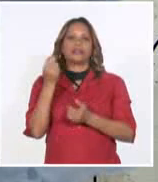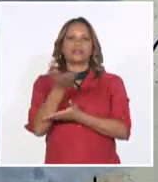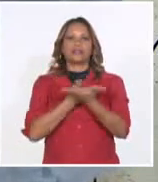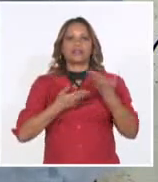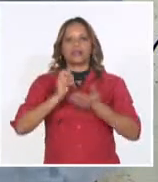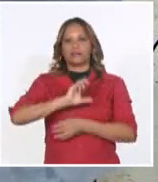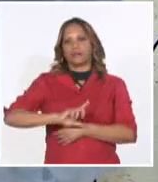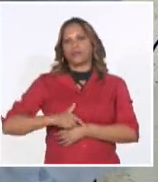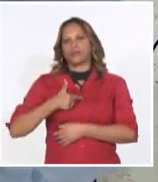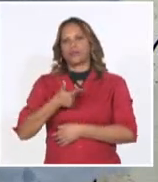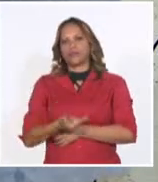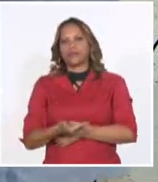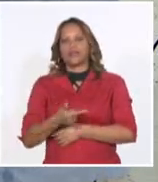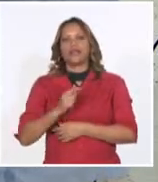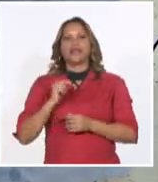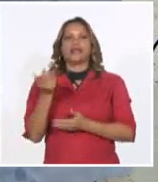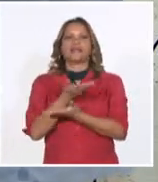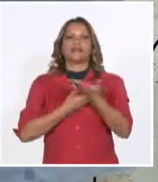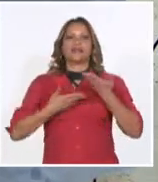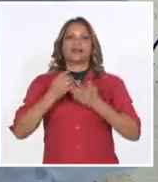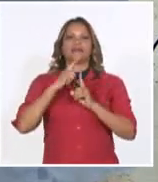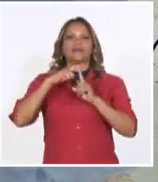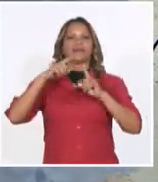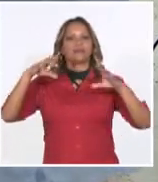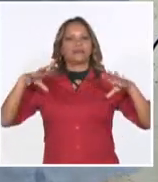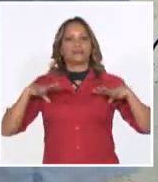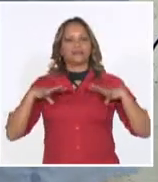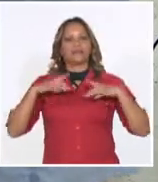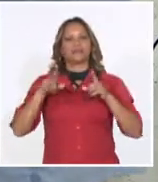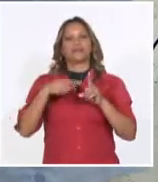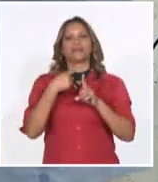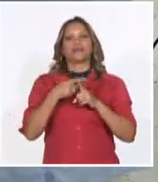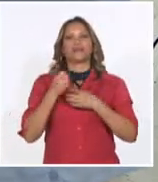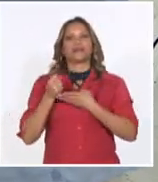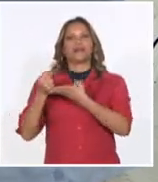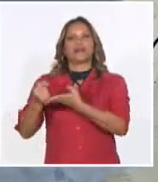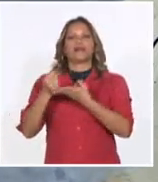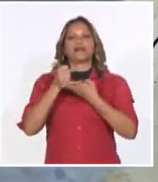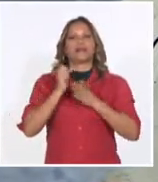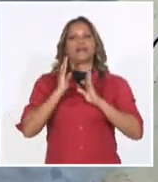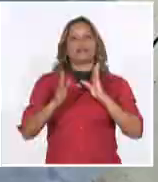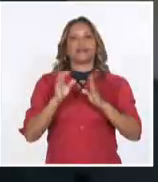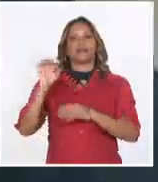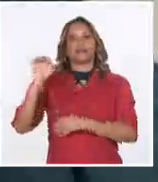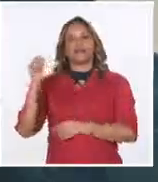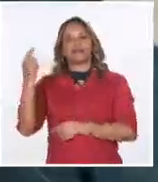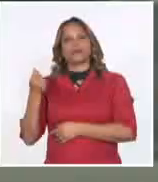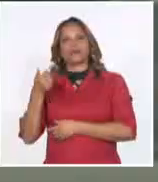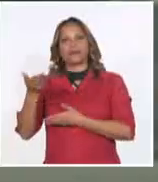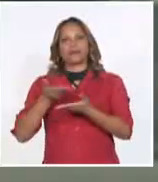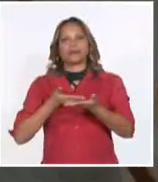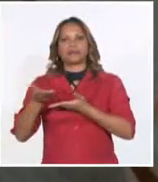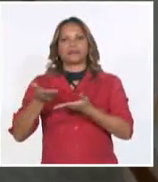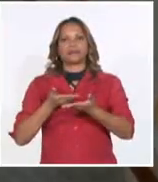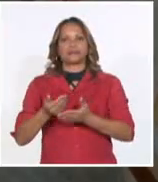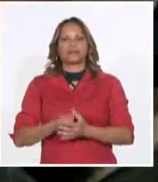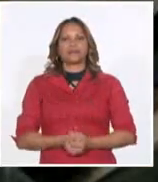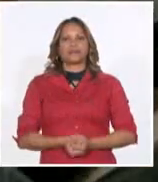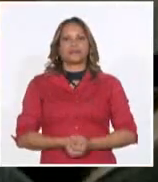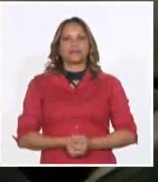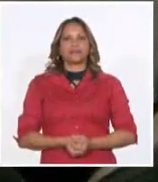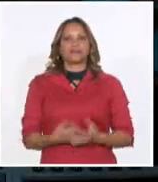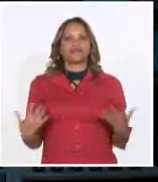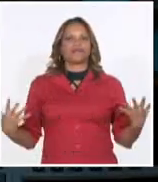el intercambio de turismo también, y también la cooperación en la esfera económico y comercial. Alianzas